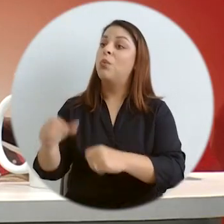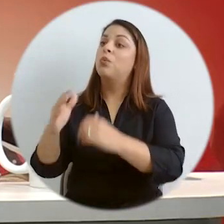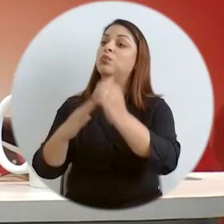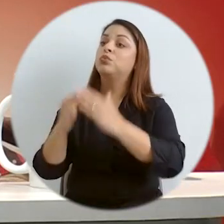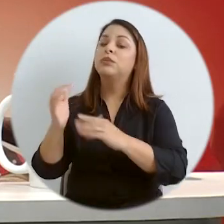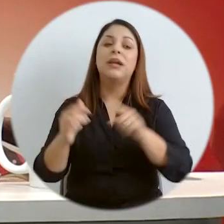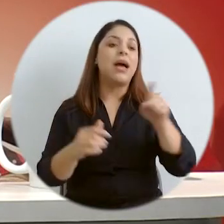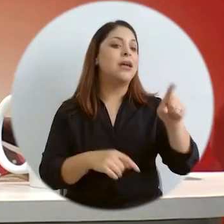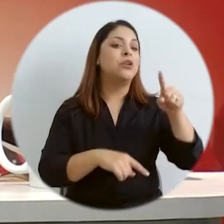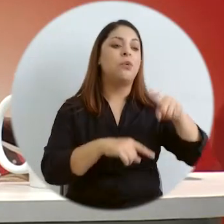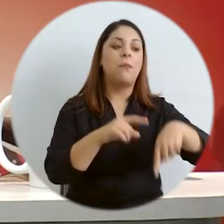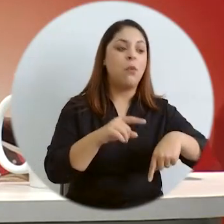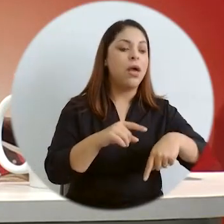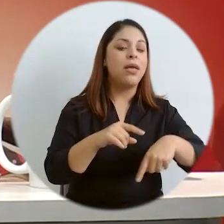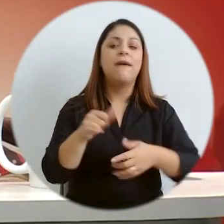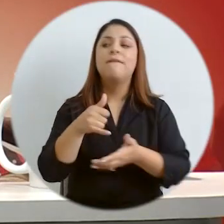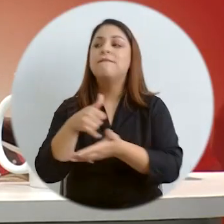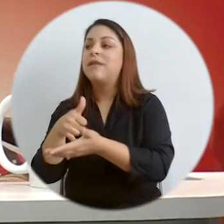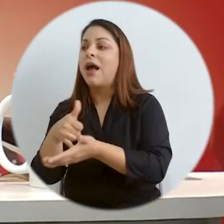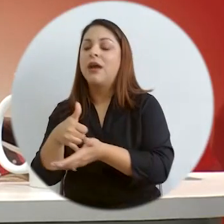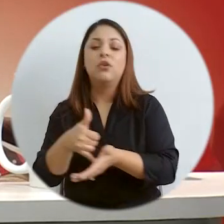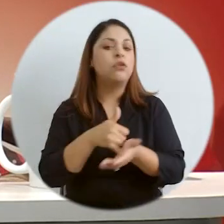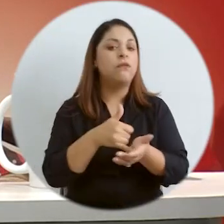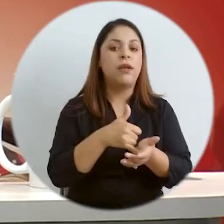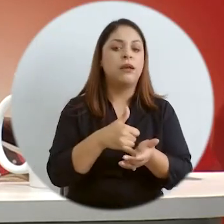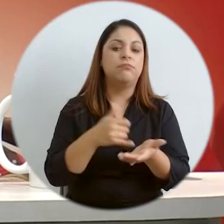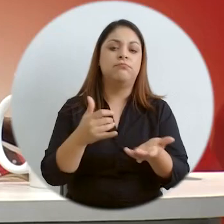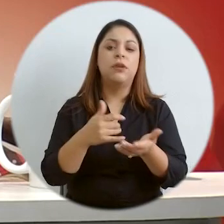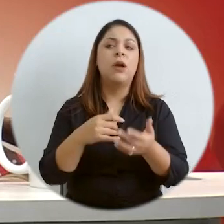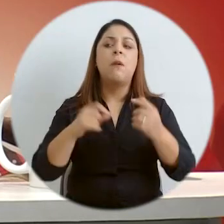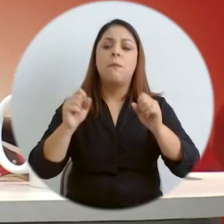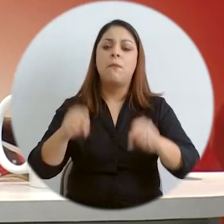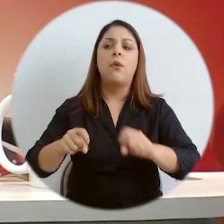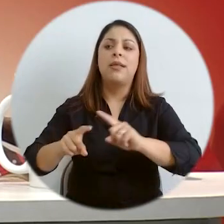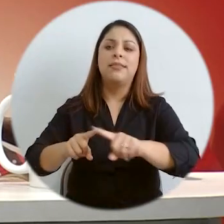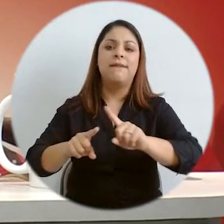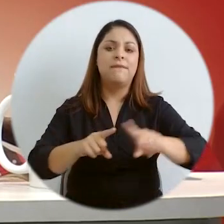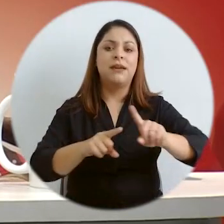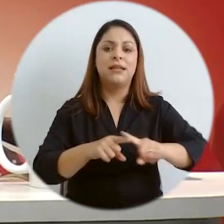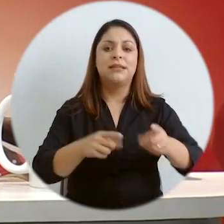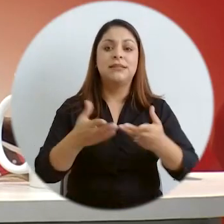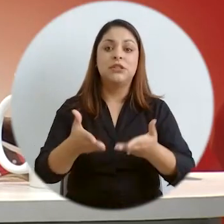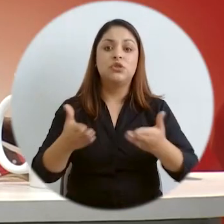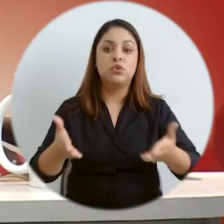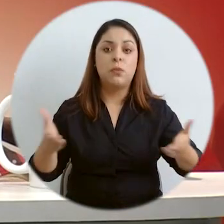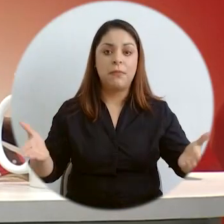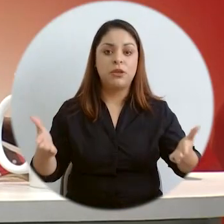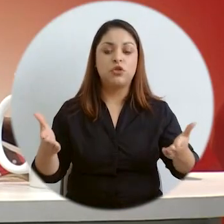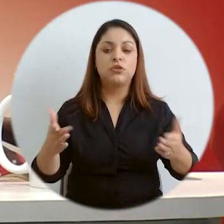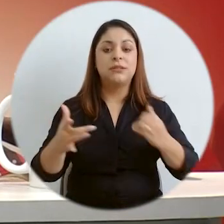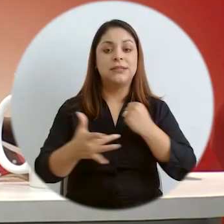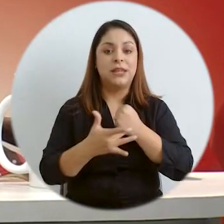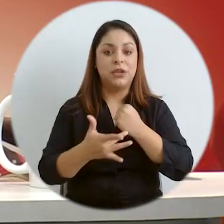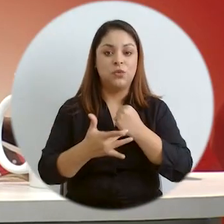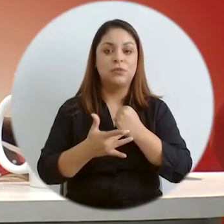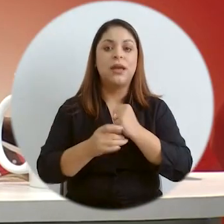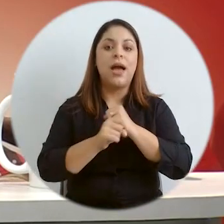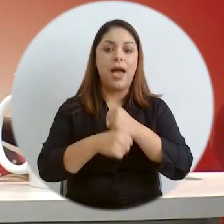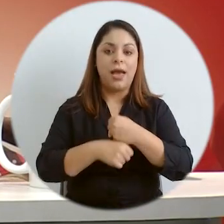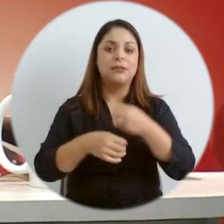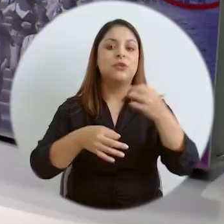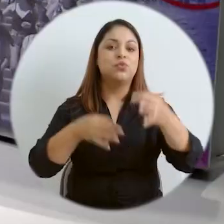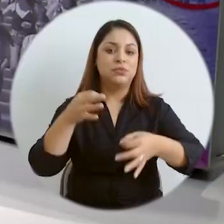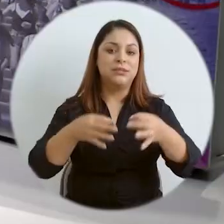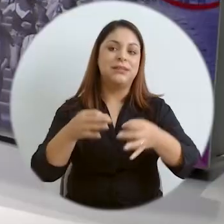es frágil o no frágil ambientalmente, sino que se pueden concebir distintos tipos de instrumentos o de mecanismos técnicos que hagan ese tipo de justicia